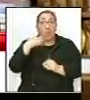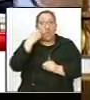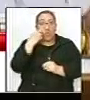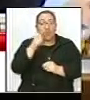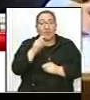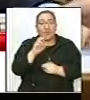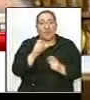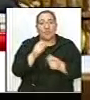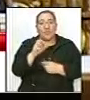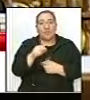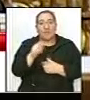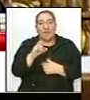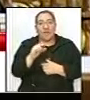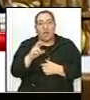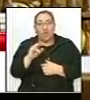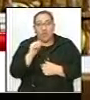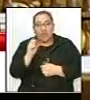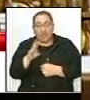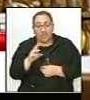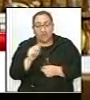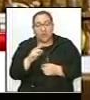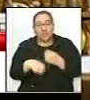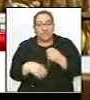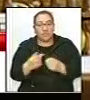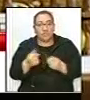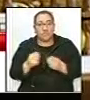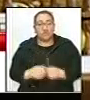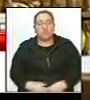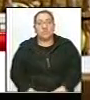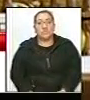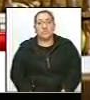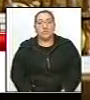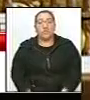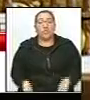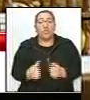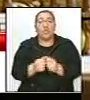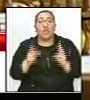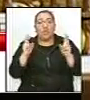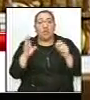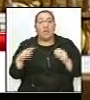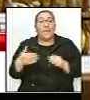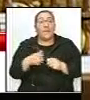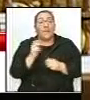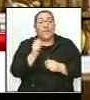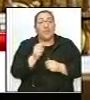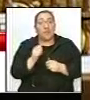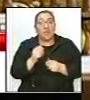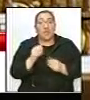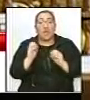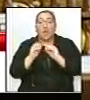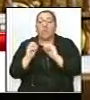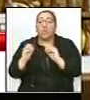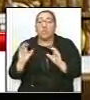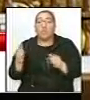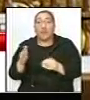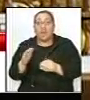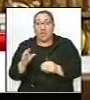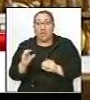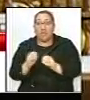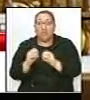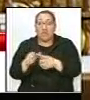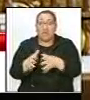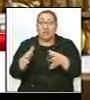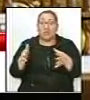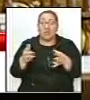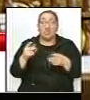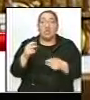Y lo que vemos aquí es lo siguiente: en materia de pesca y acuicultura, en proceso de formalización y atendiendo al proceso de